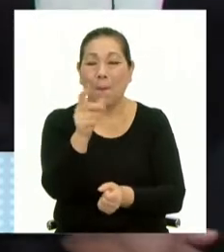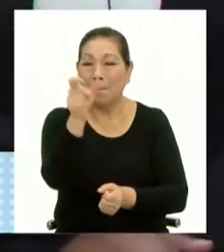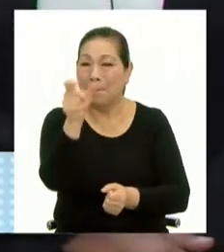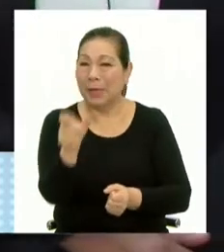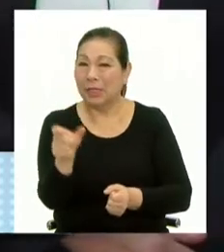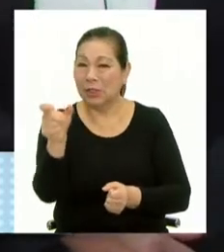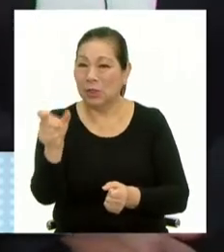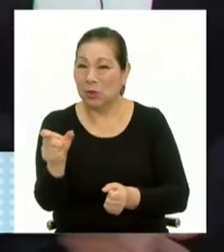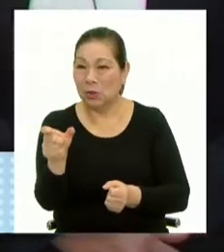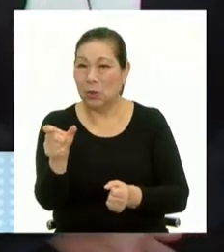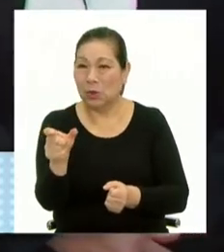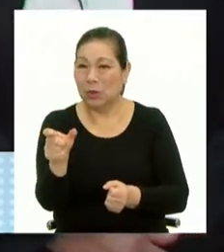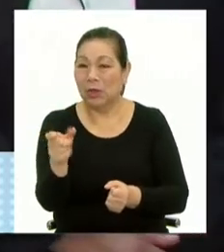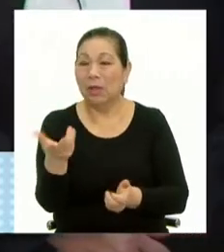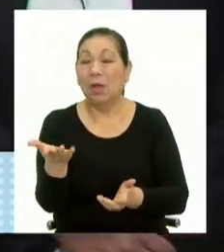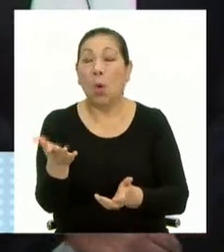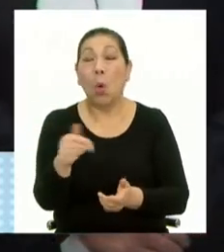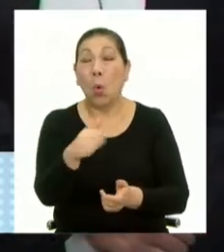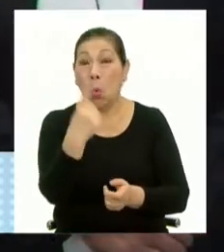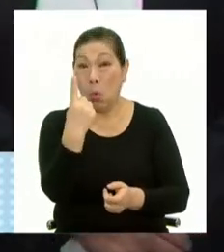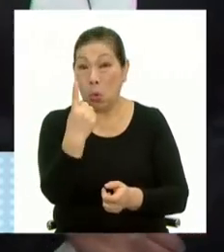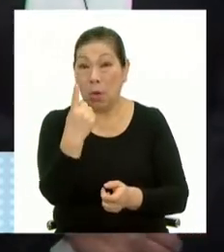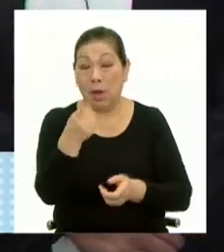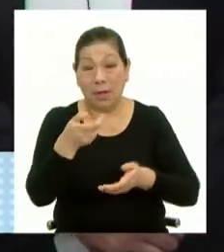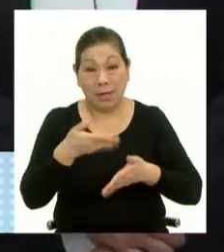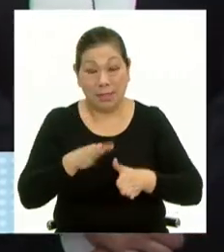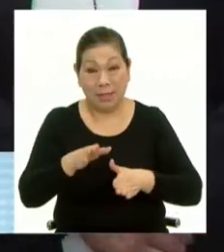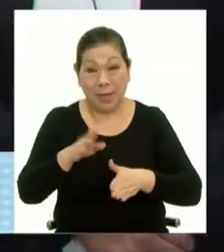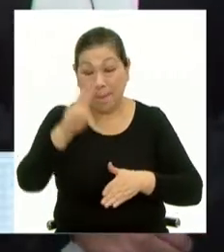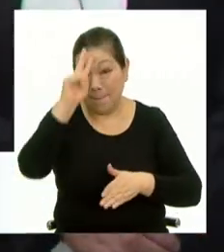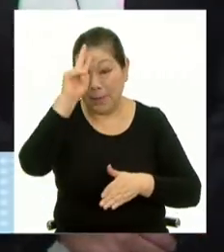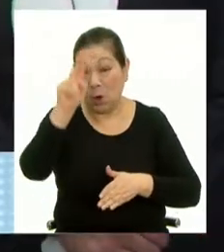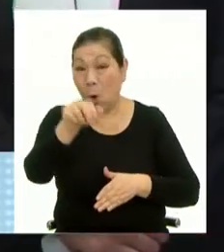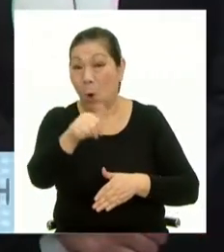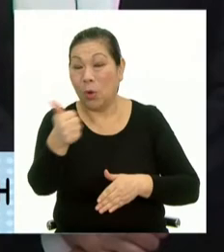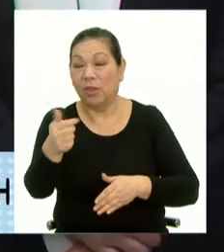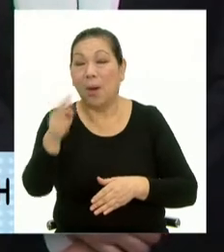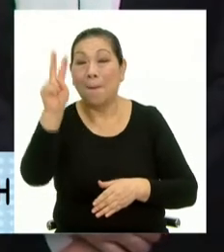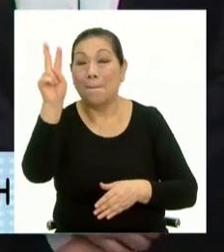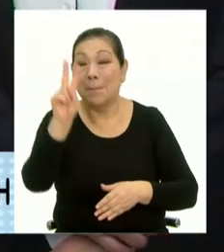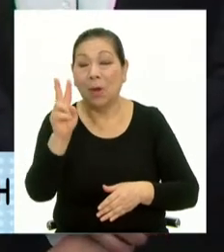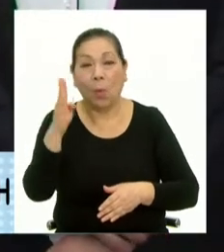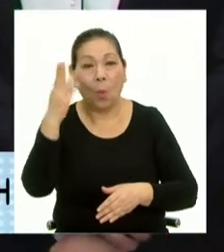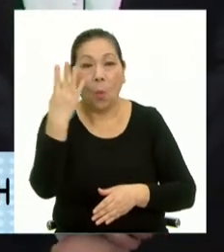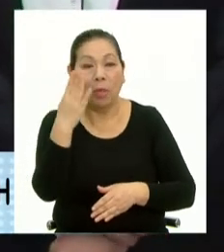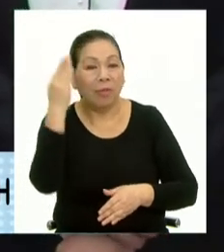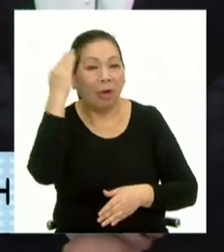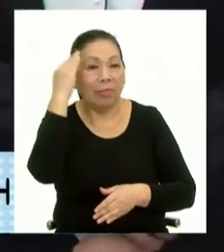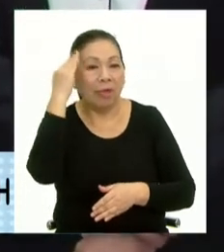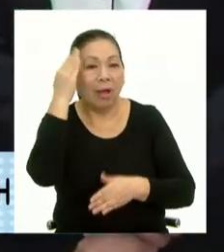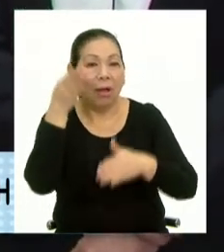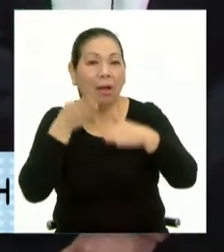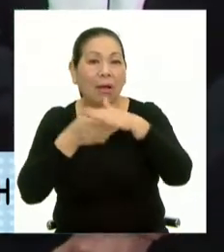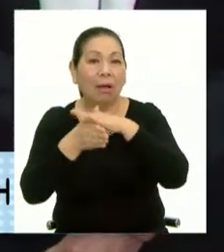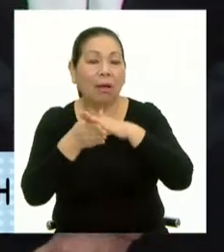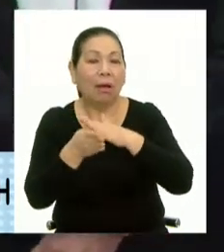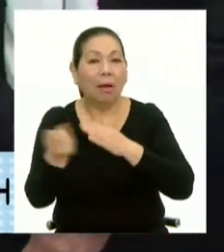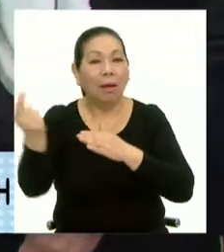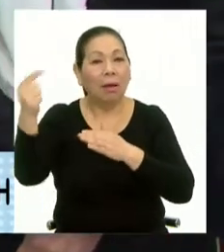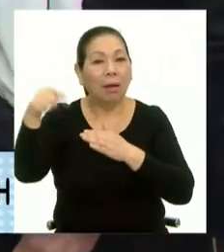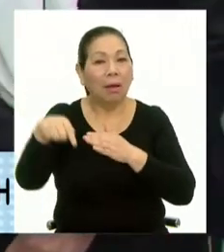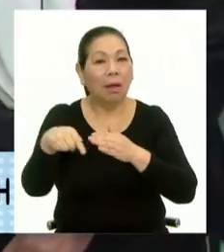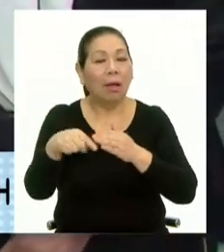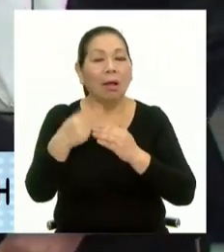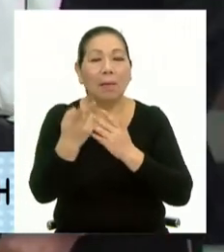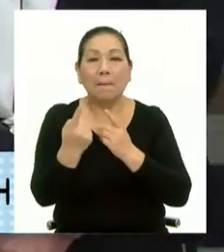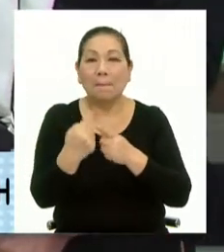ciudadanos, conforme lo dice, uno de nacionalidad peruana y uno de nacionalidad venezolana, que hace 4 días habría ingresado ilegalmente al